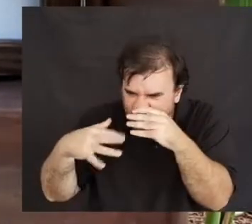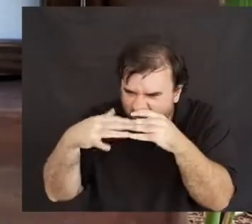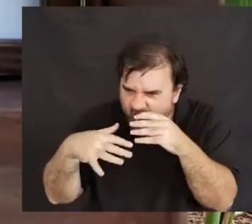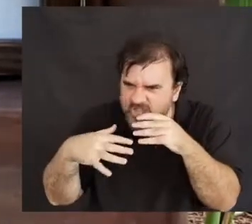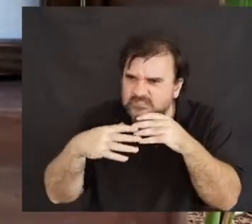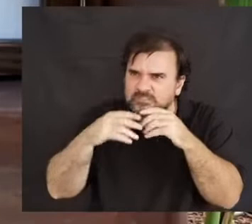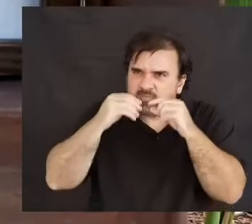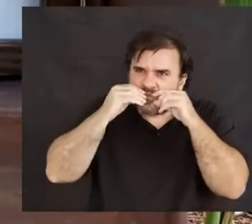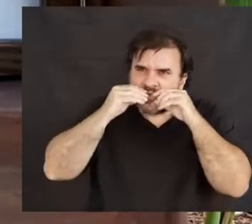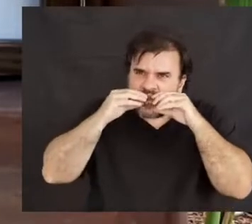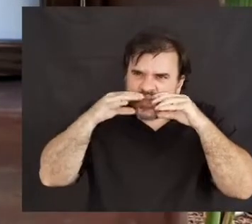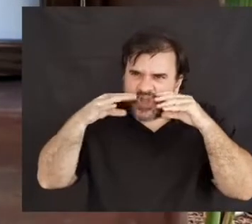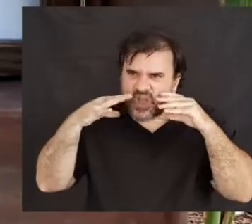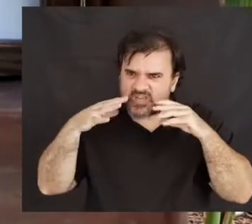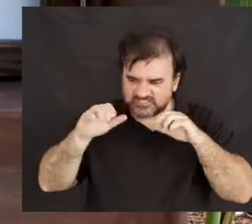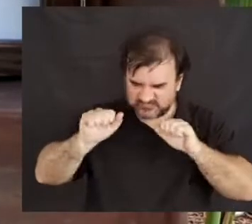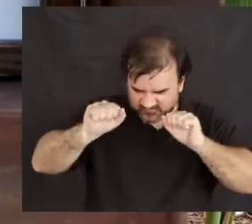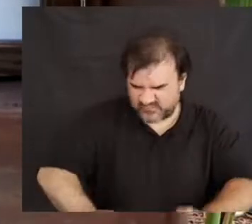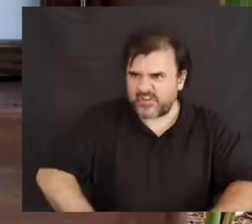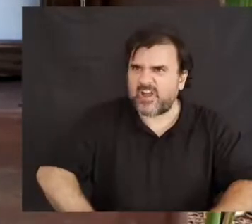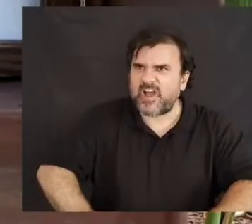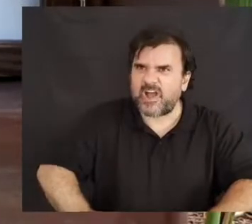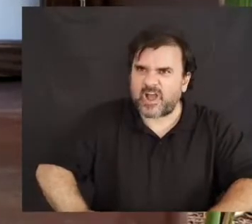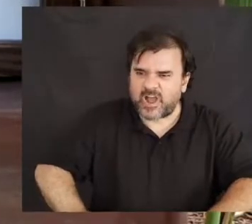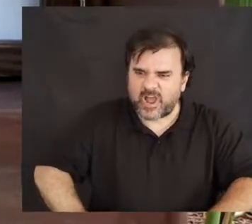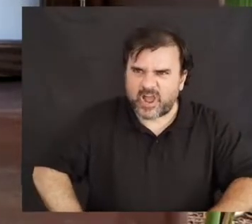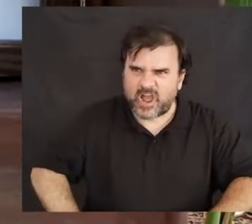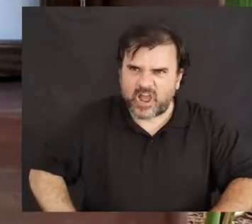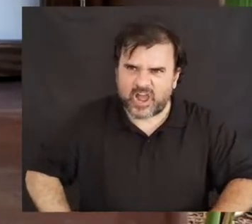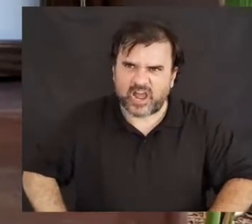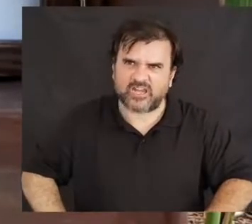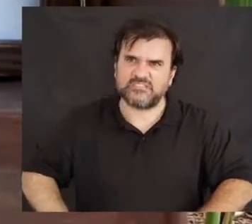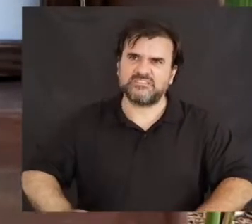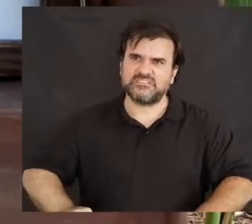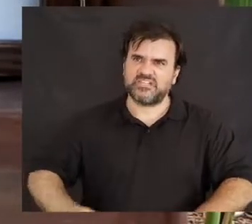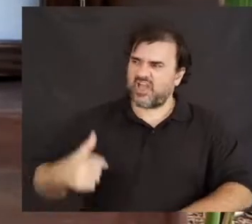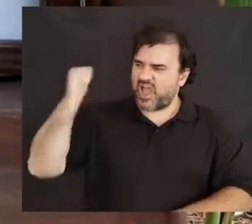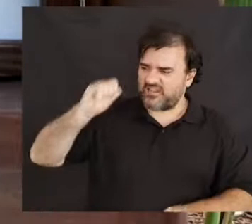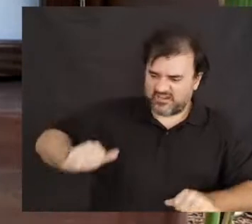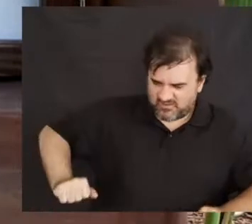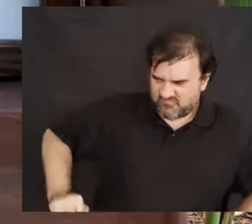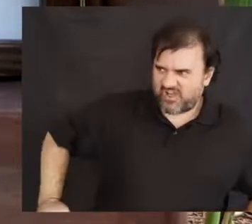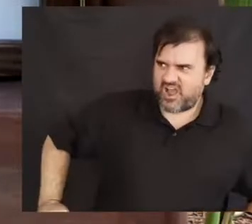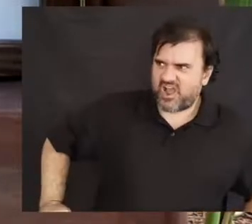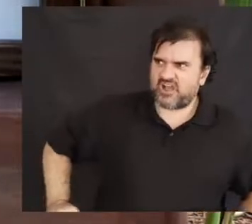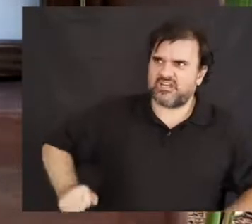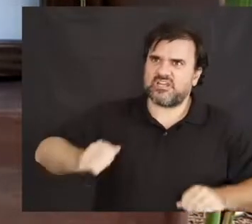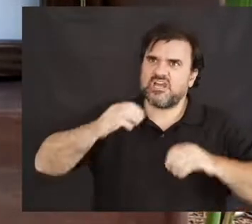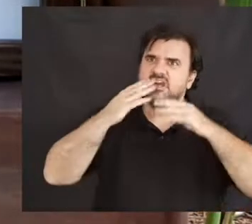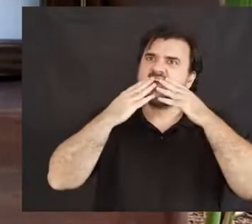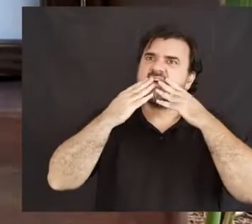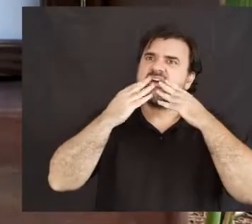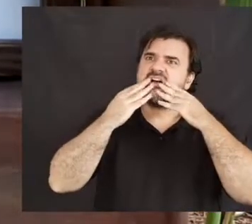belfos dilatados, las pezuñas firmemente adheridas a la tierra, las patas traseras abiertas, la baba se